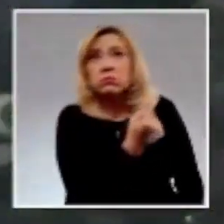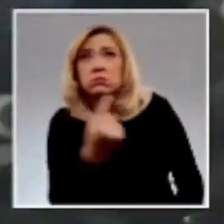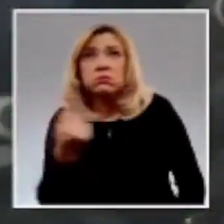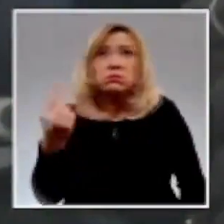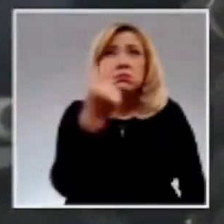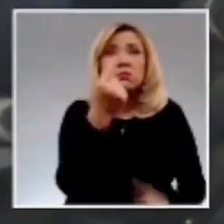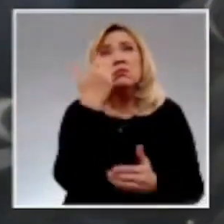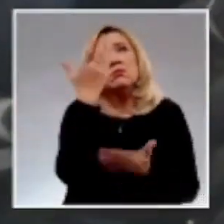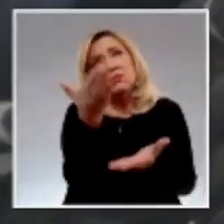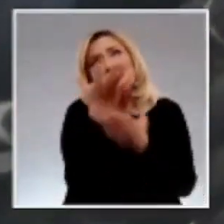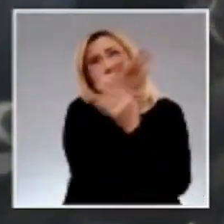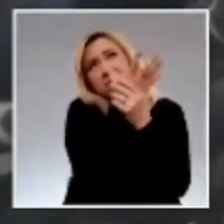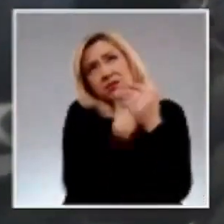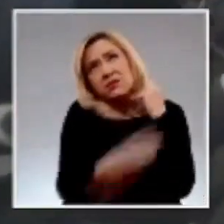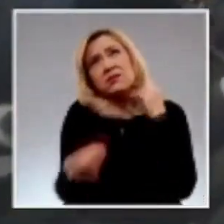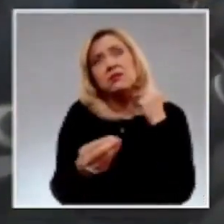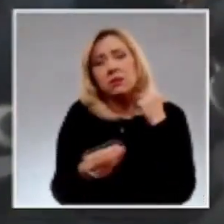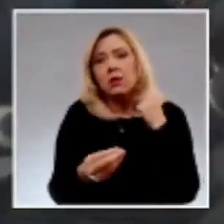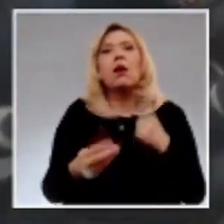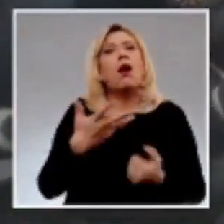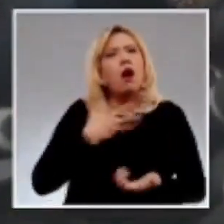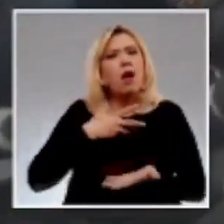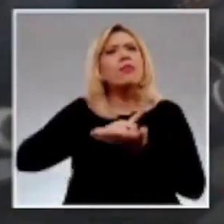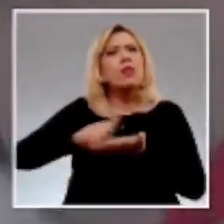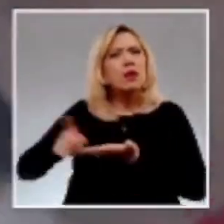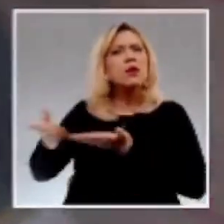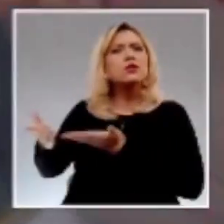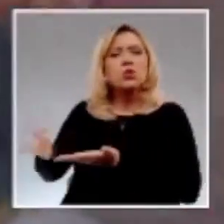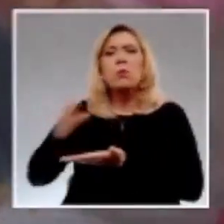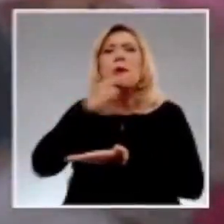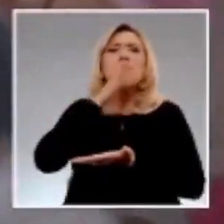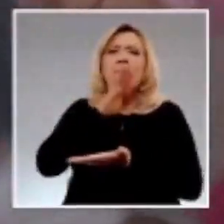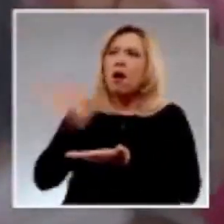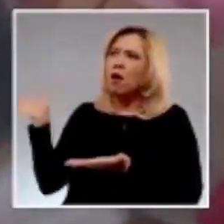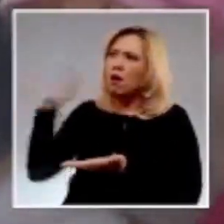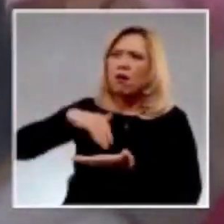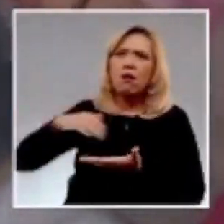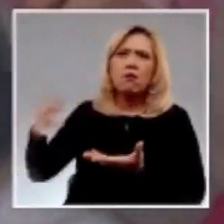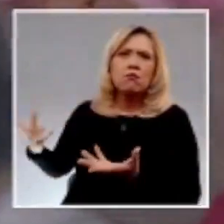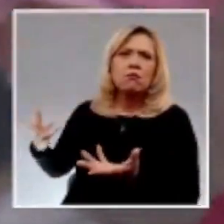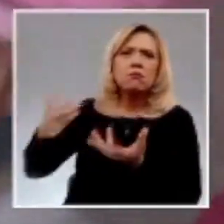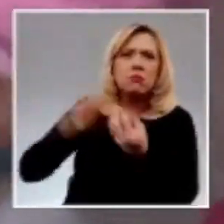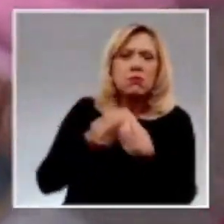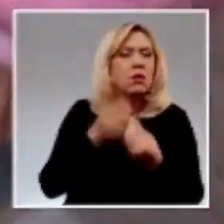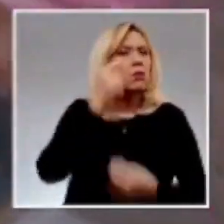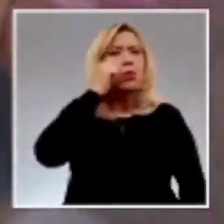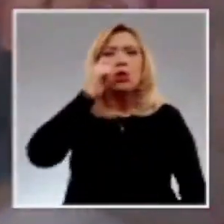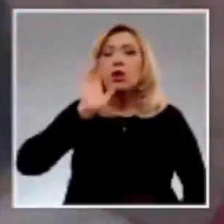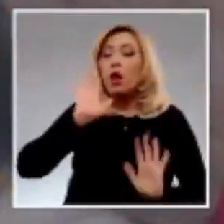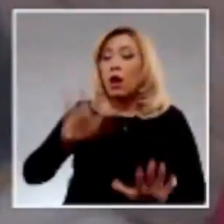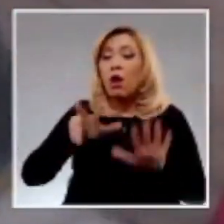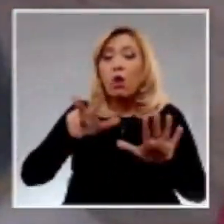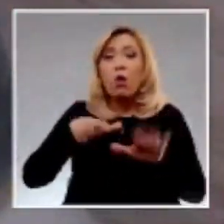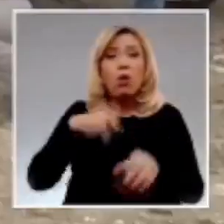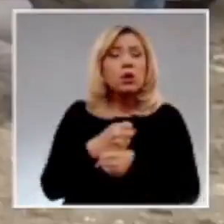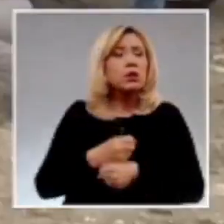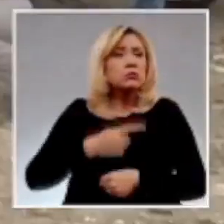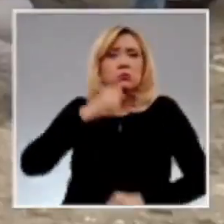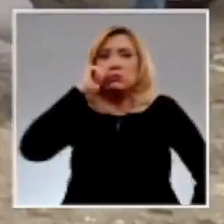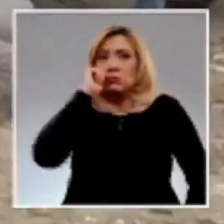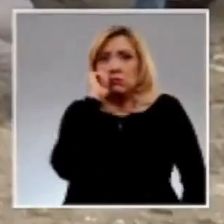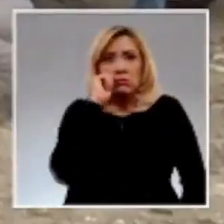derecho a la reagrupación familiar con sus progenitores, aunque haya alcanzado la mayoría de edad durante el procedimiento de reagrupación familiar.